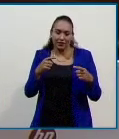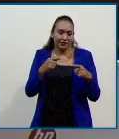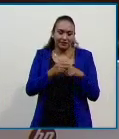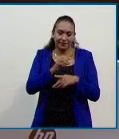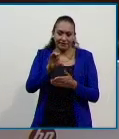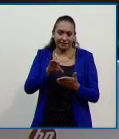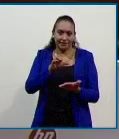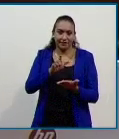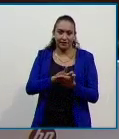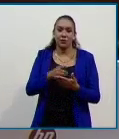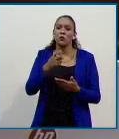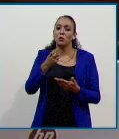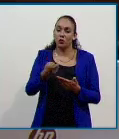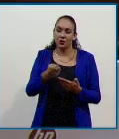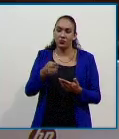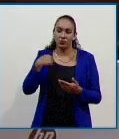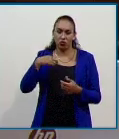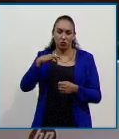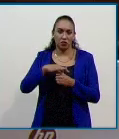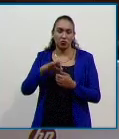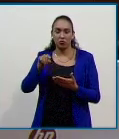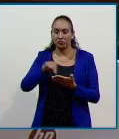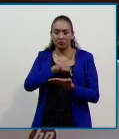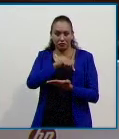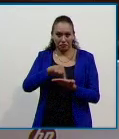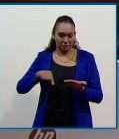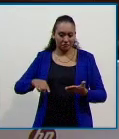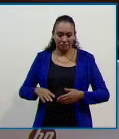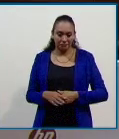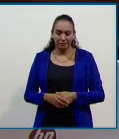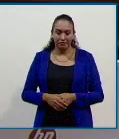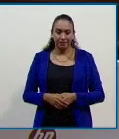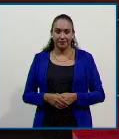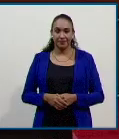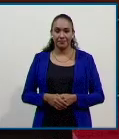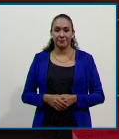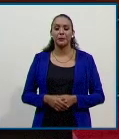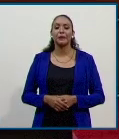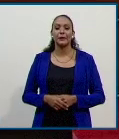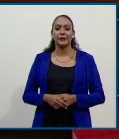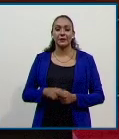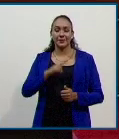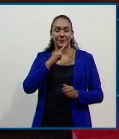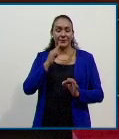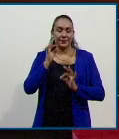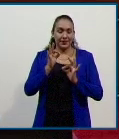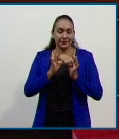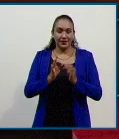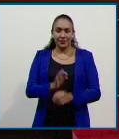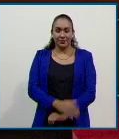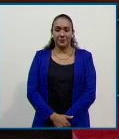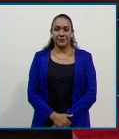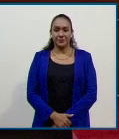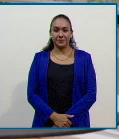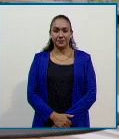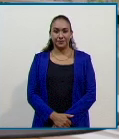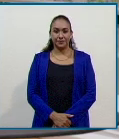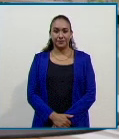inconstitucional, por lo que votaré por su invalidez. Para el canal del Poder Judicial de la Federación, Mario López